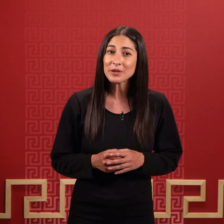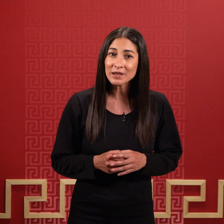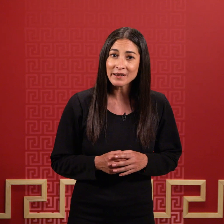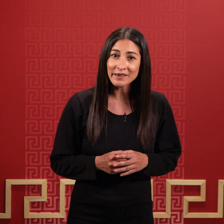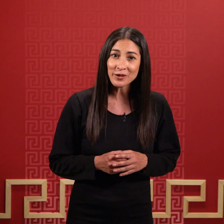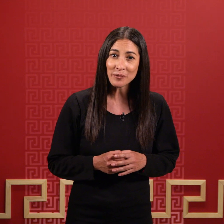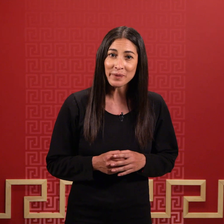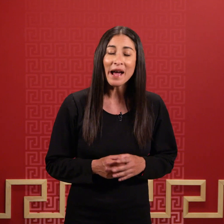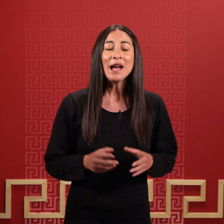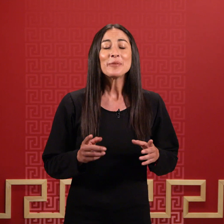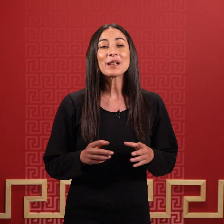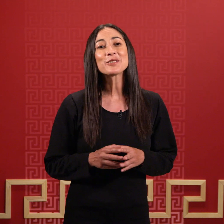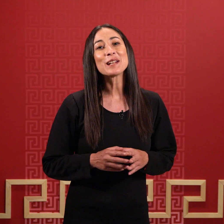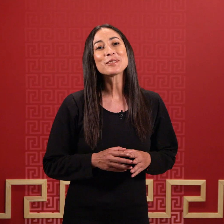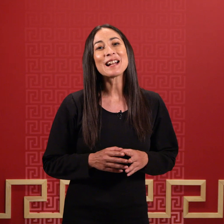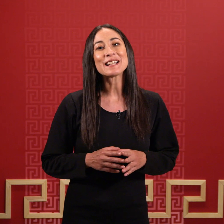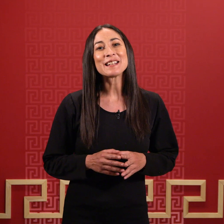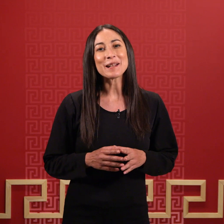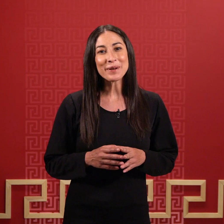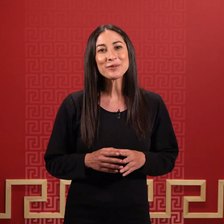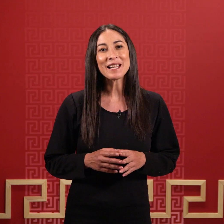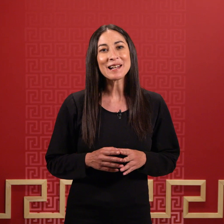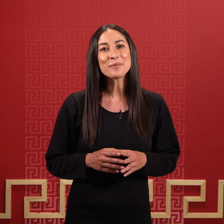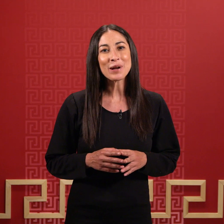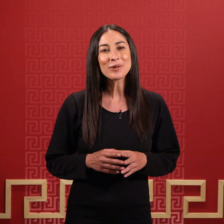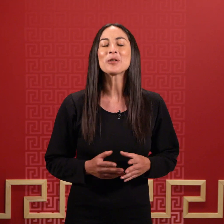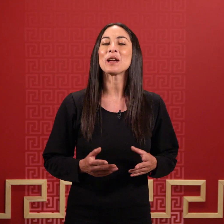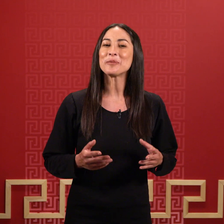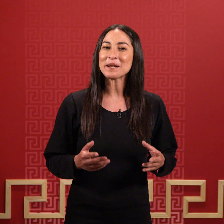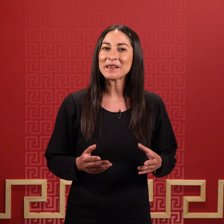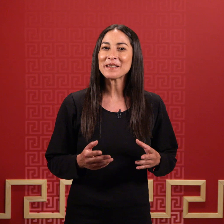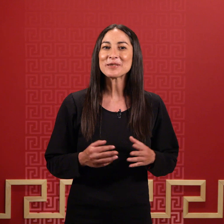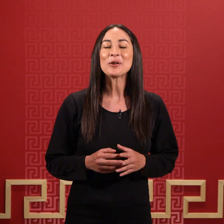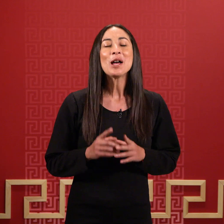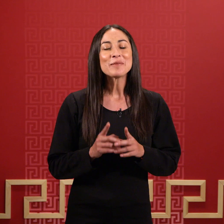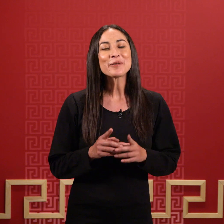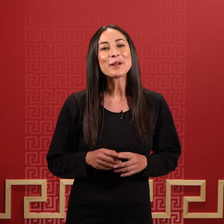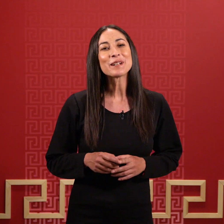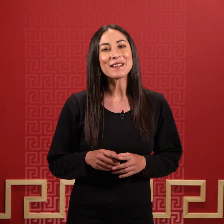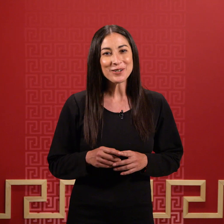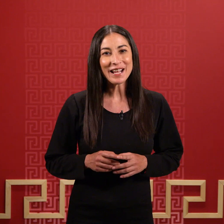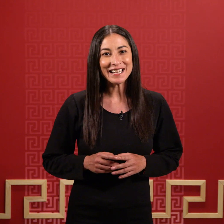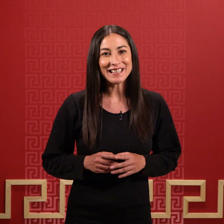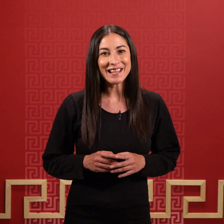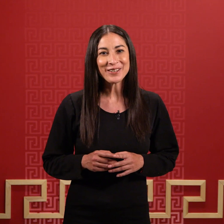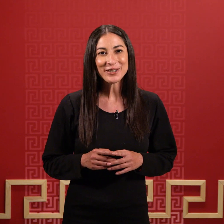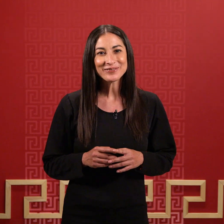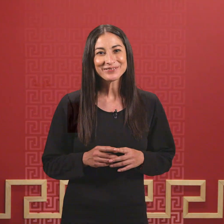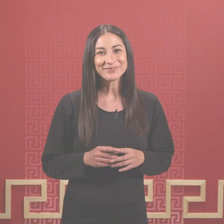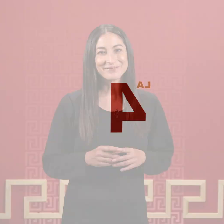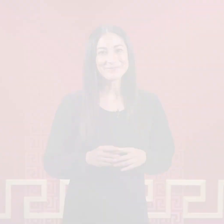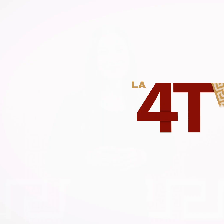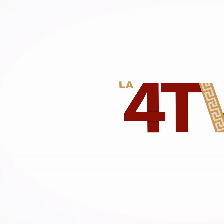con posibilidad de compra. Por ello salimos a las calles a preguntarle al pueblo qué opina de esto. Vamos a ver qué dijo la gente el día de